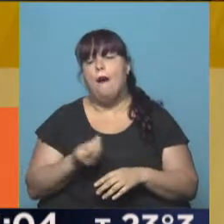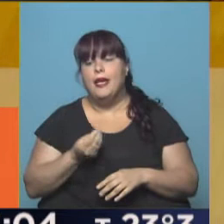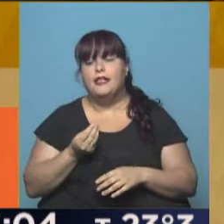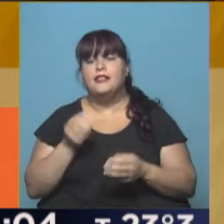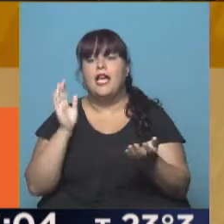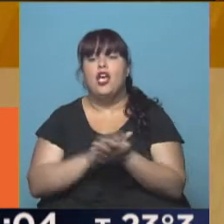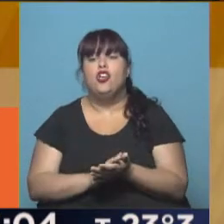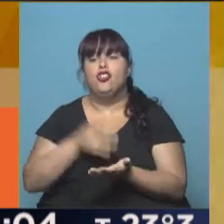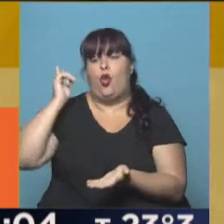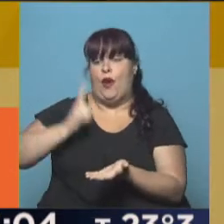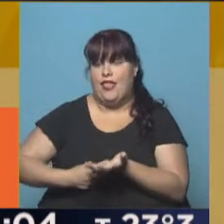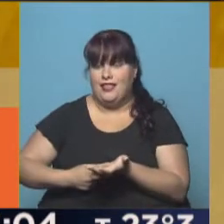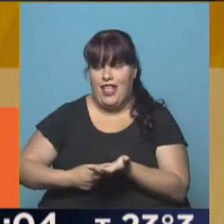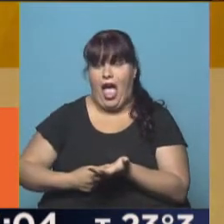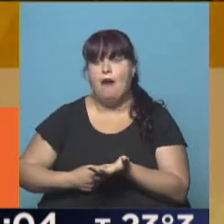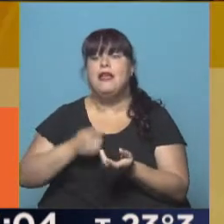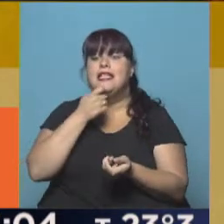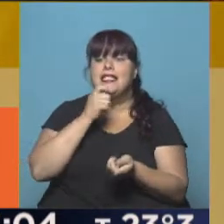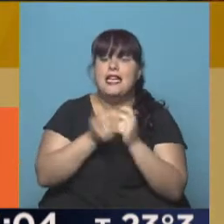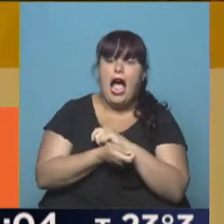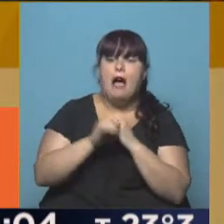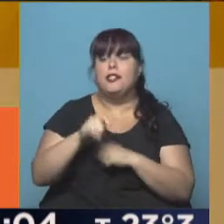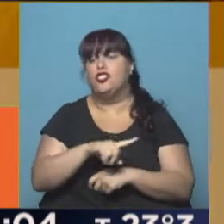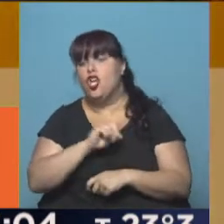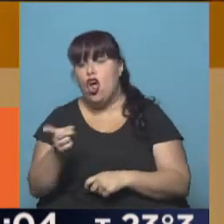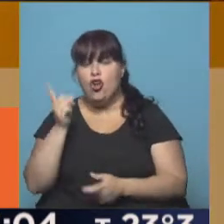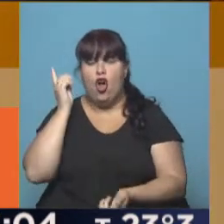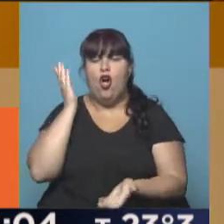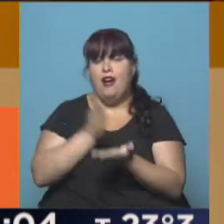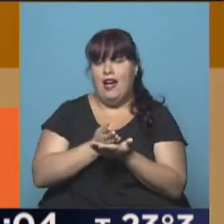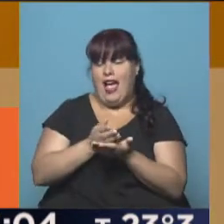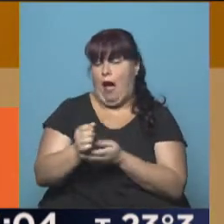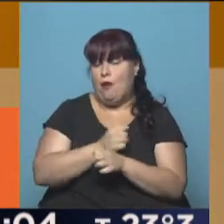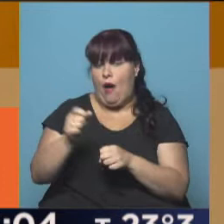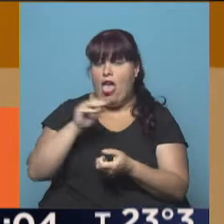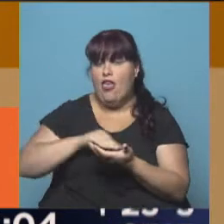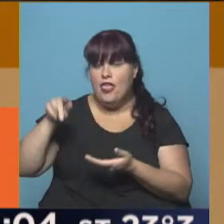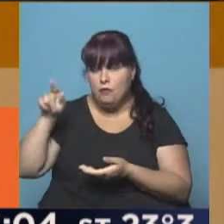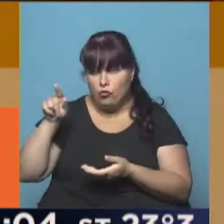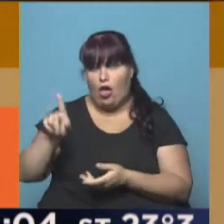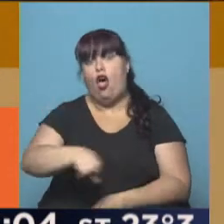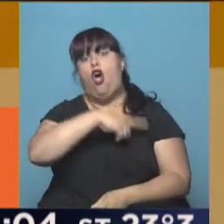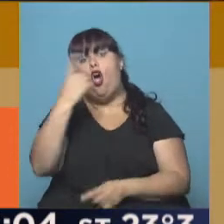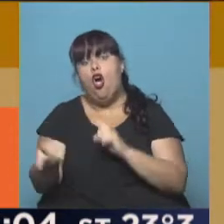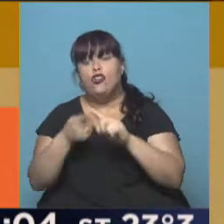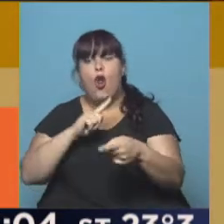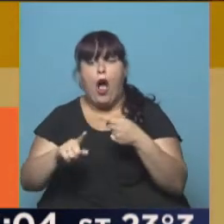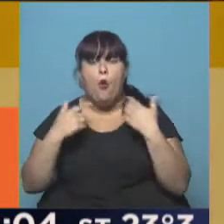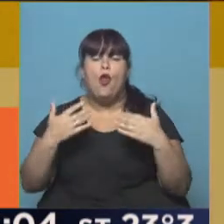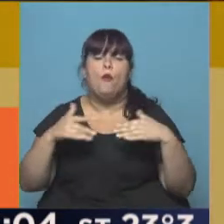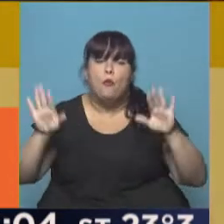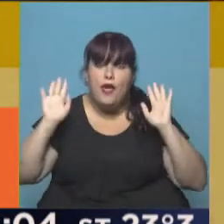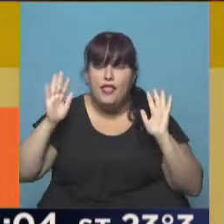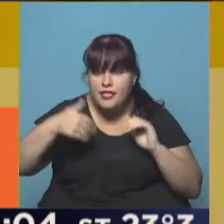es el dictamen, si se modifica o no la sanción de la Cámara de Diputados. El otro acuerdo que podría cristalizarse